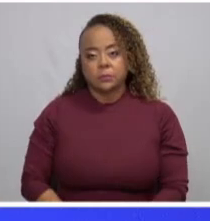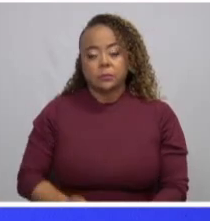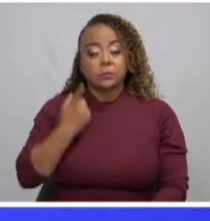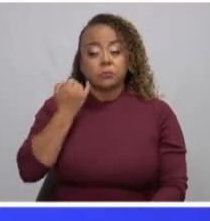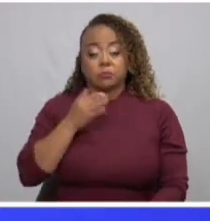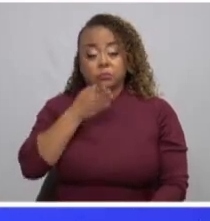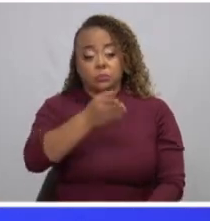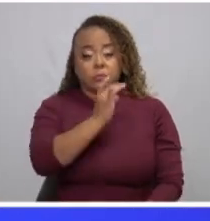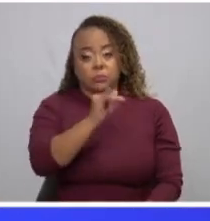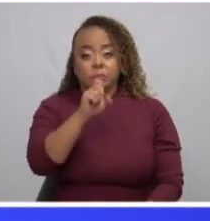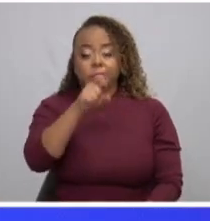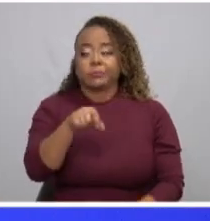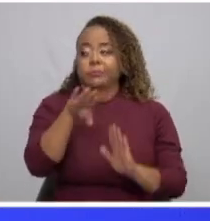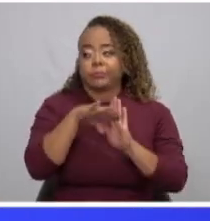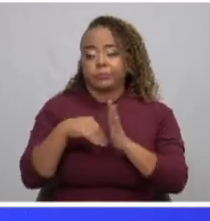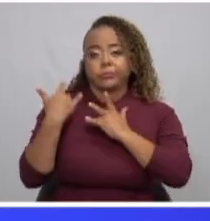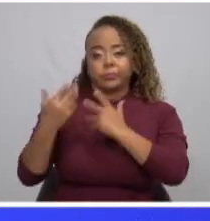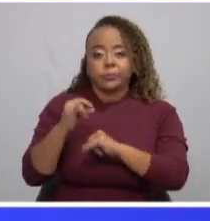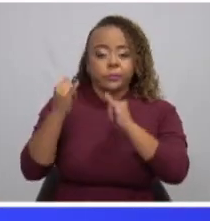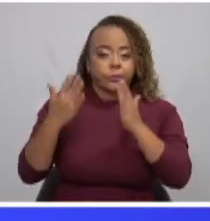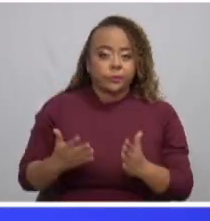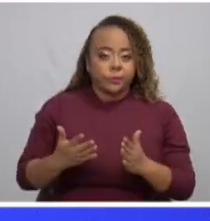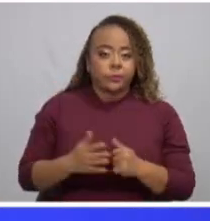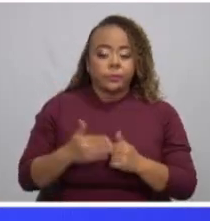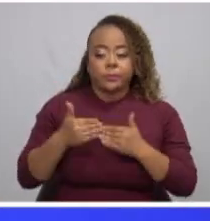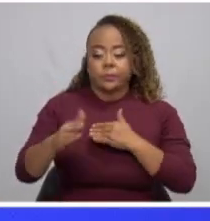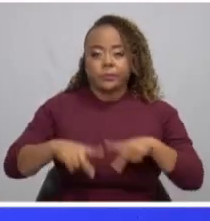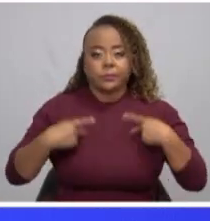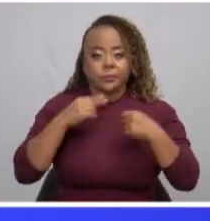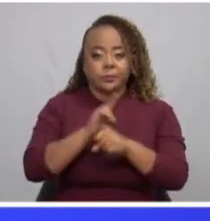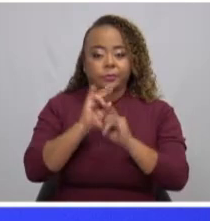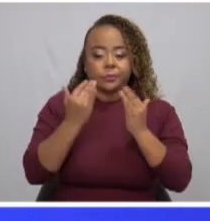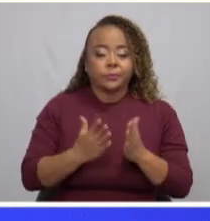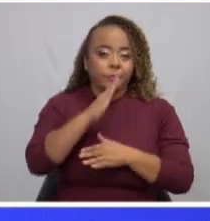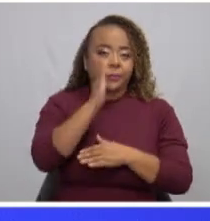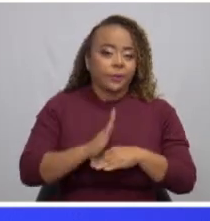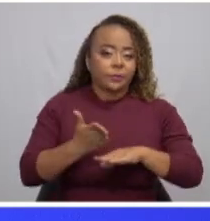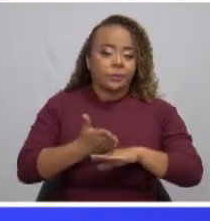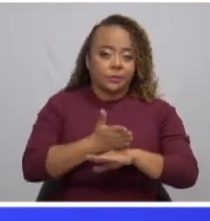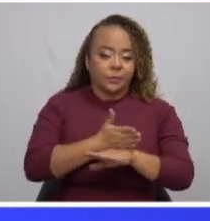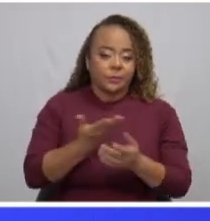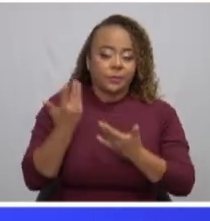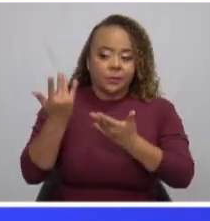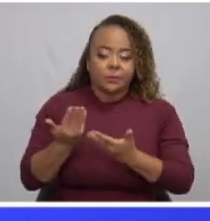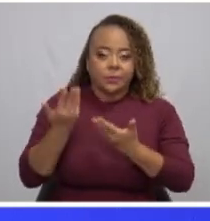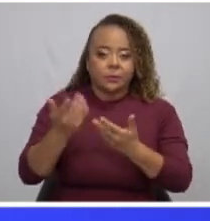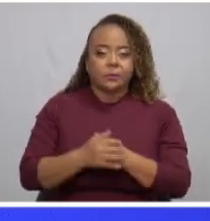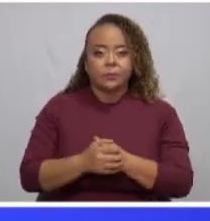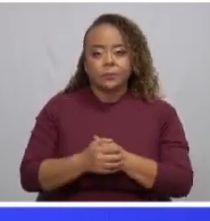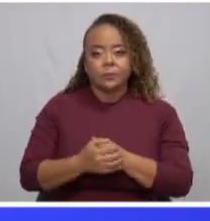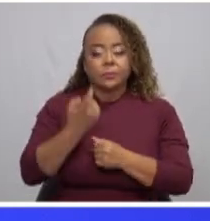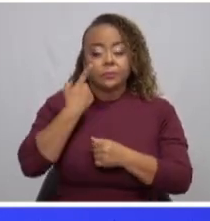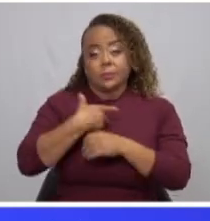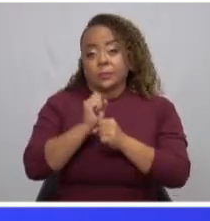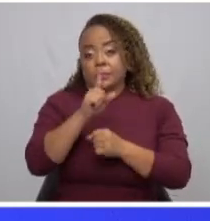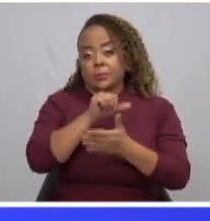acudís a la caja tenés que estar en lista de espera y el jugador pasó la vida útil de los jugadores y nunca se recuperó mientras esperaba por ejemplo que le